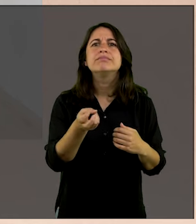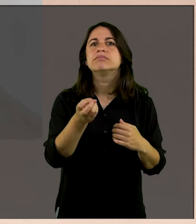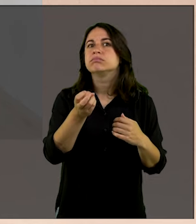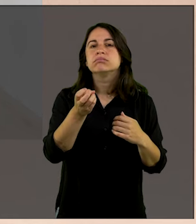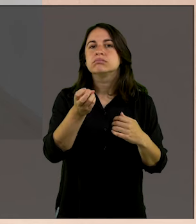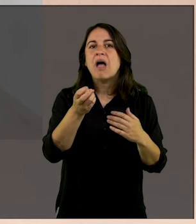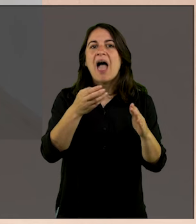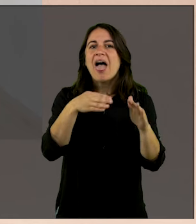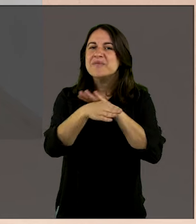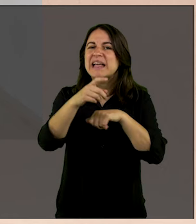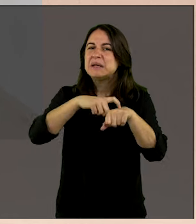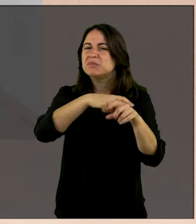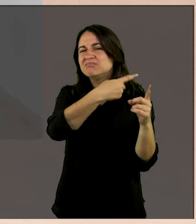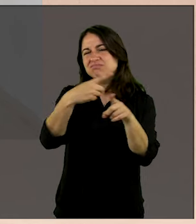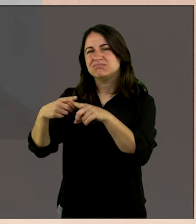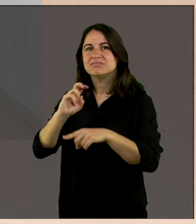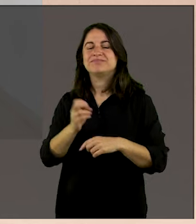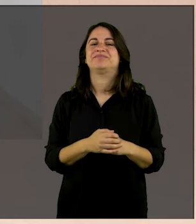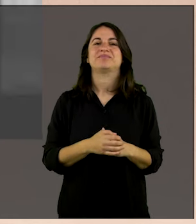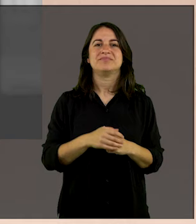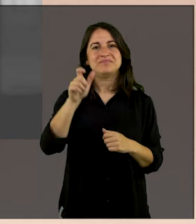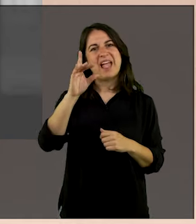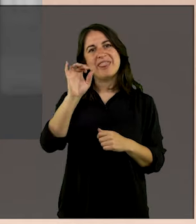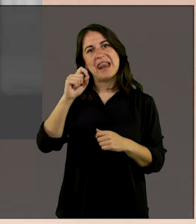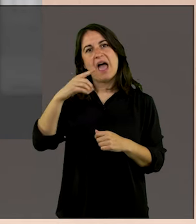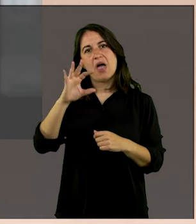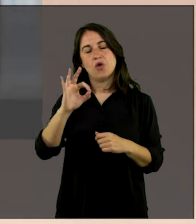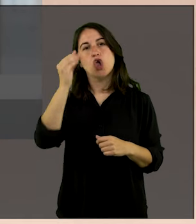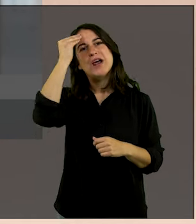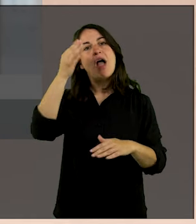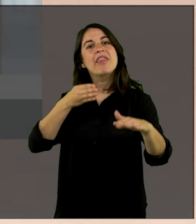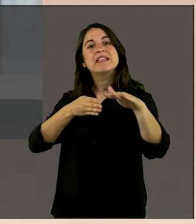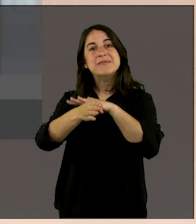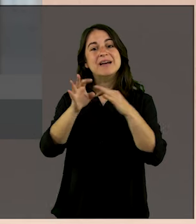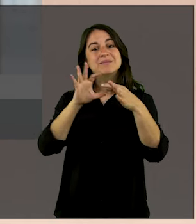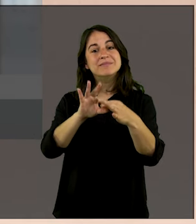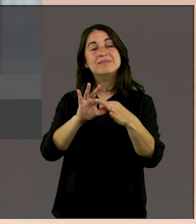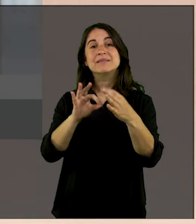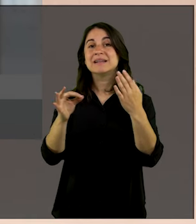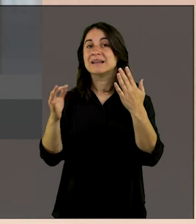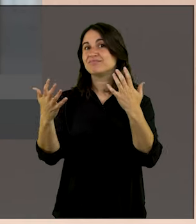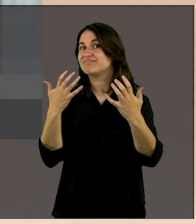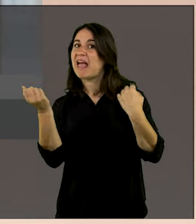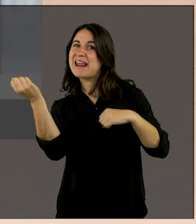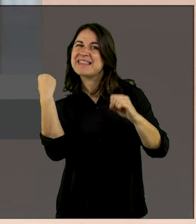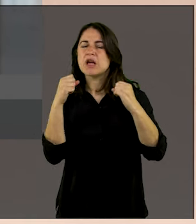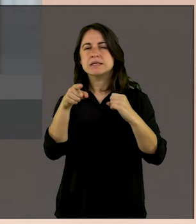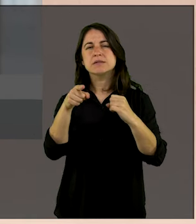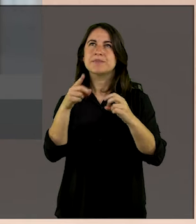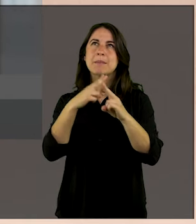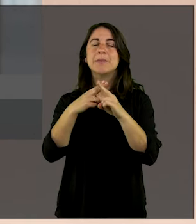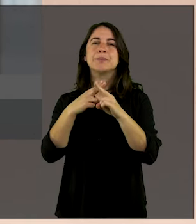de espectáculos con diferentes medidas de accesibilidad. Fernando Delgado. Yo creo que la accesibilidad en artes escénicas es un